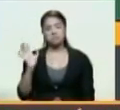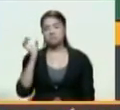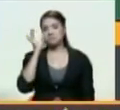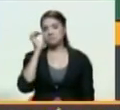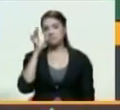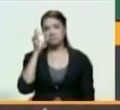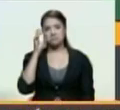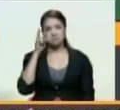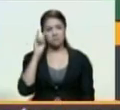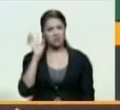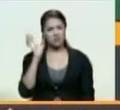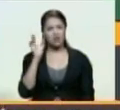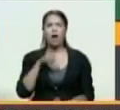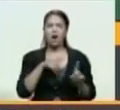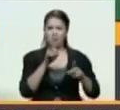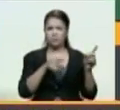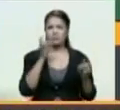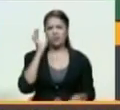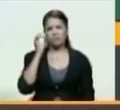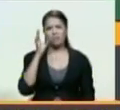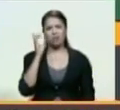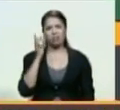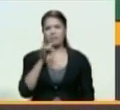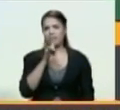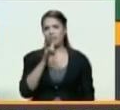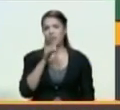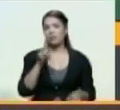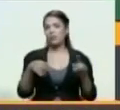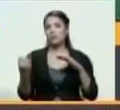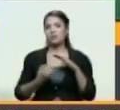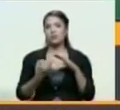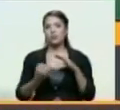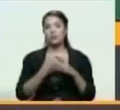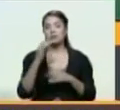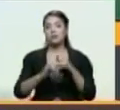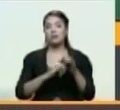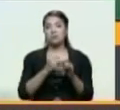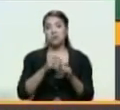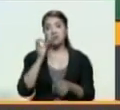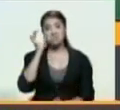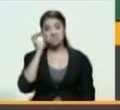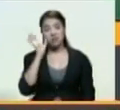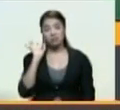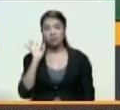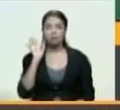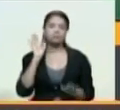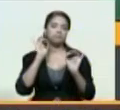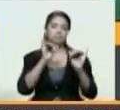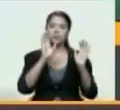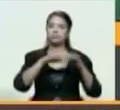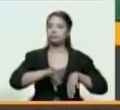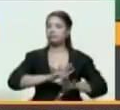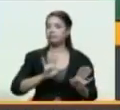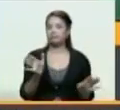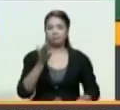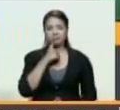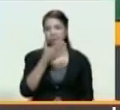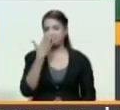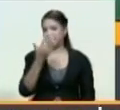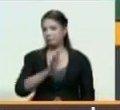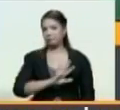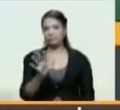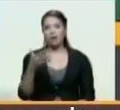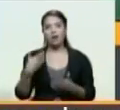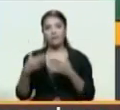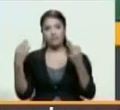cualquier fake news que a veces surge de la burocracia, de las instituciones, de los organismos internacionales, se cae por sí mismo, no tiene ningún peso. Y la realidad